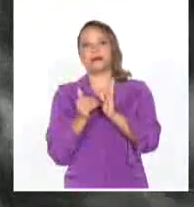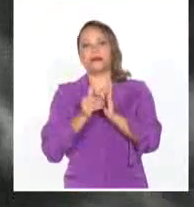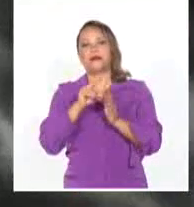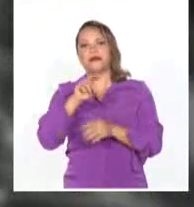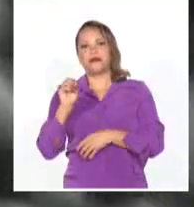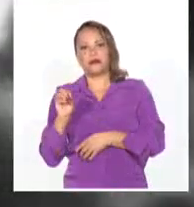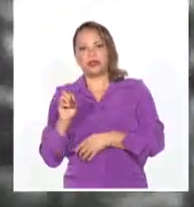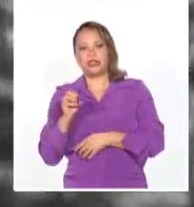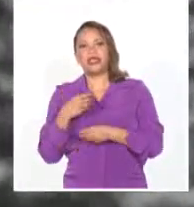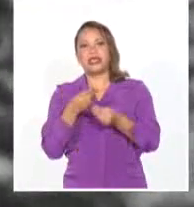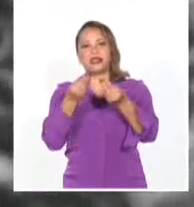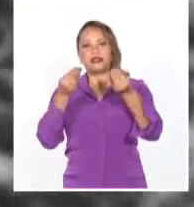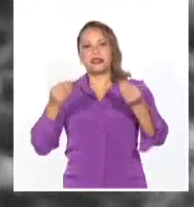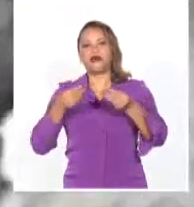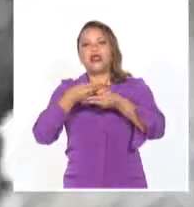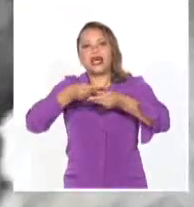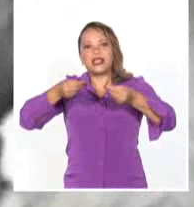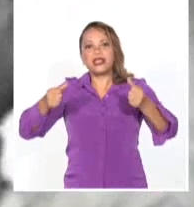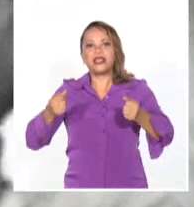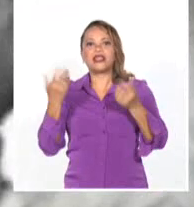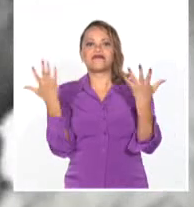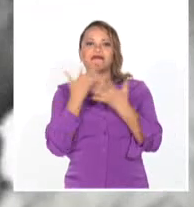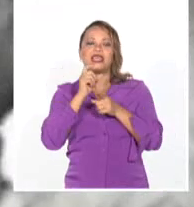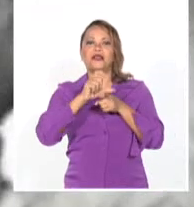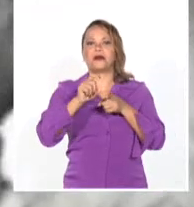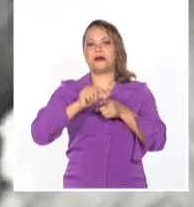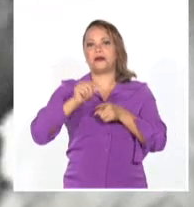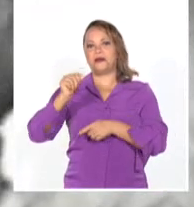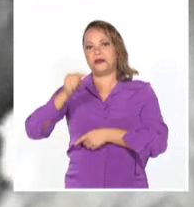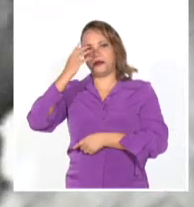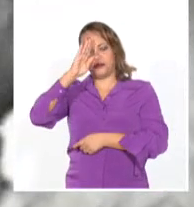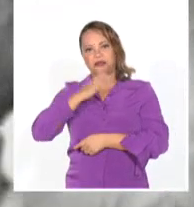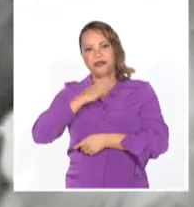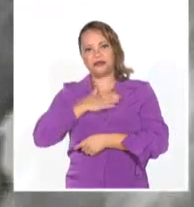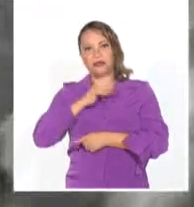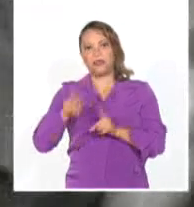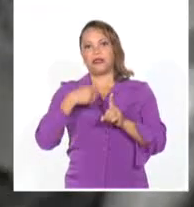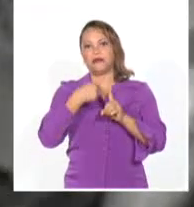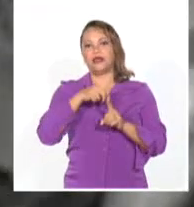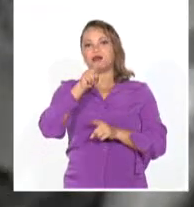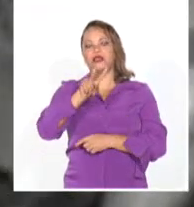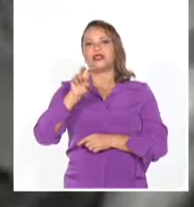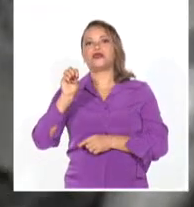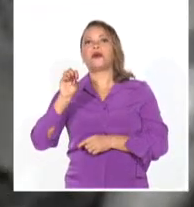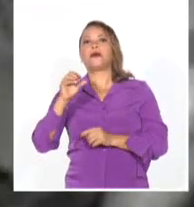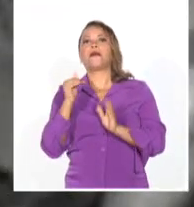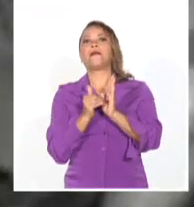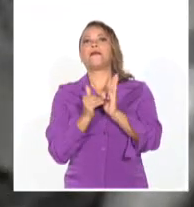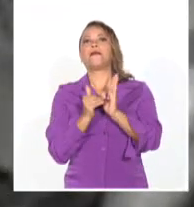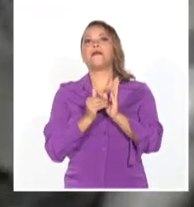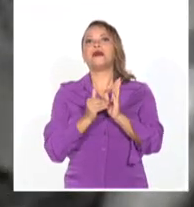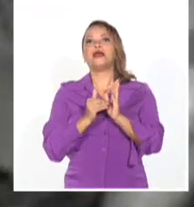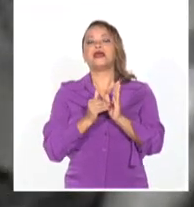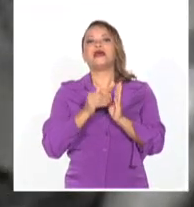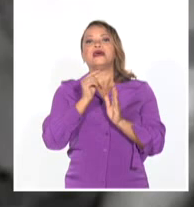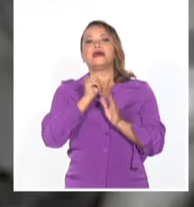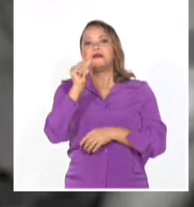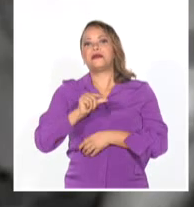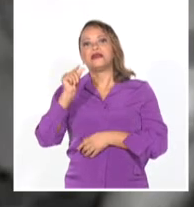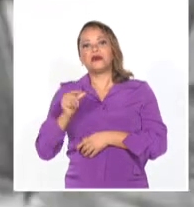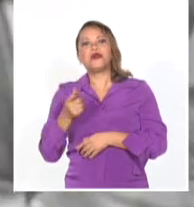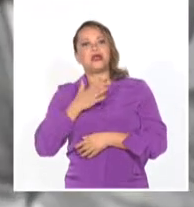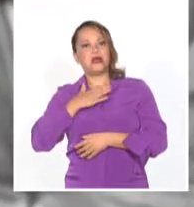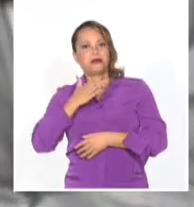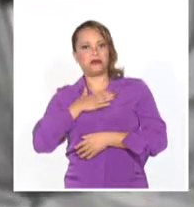entregó la propiedad de la tierra a los campesinos cubanos. Más de 200.000 lugareños se hicieron dueños de